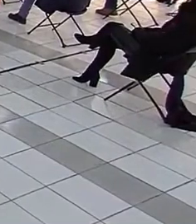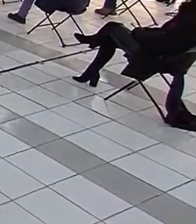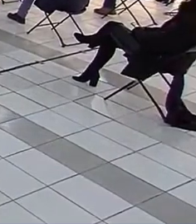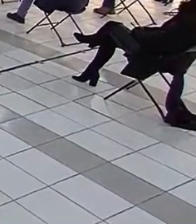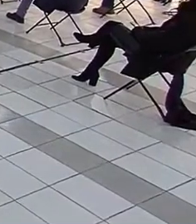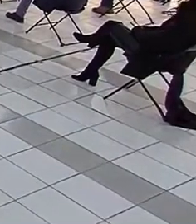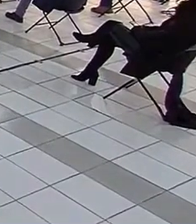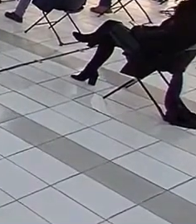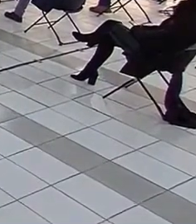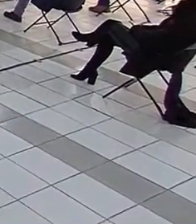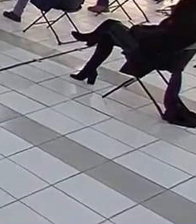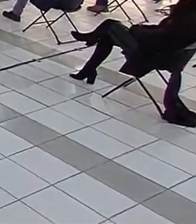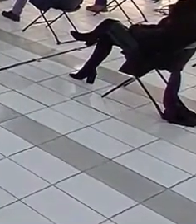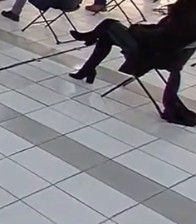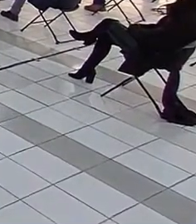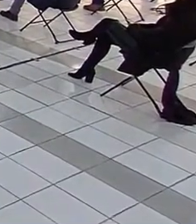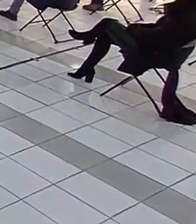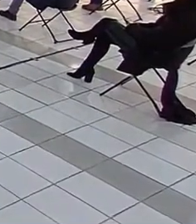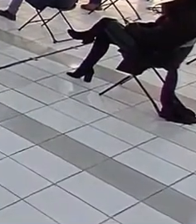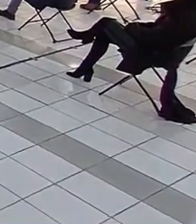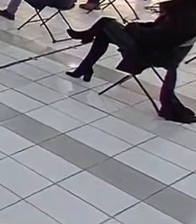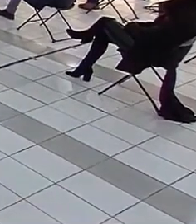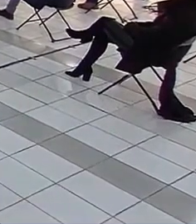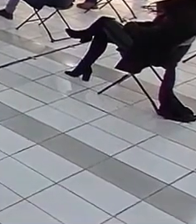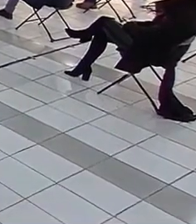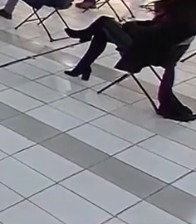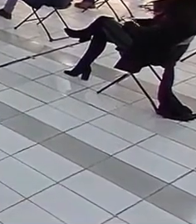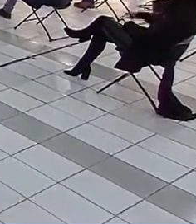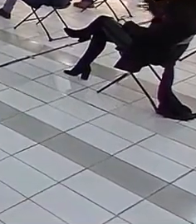de esta ciudad histórica